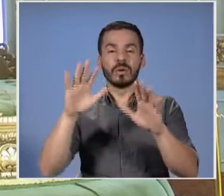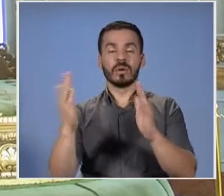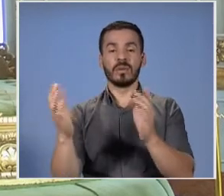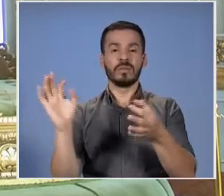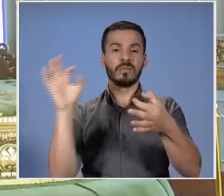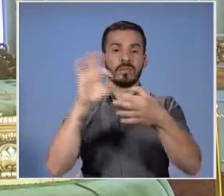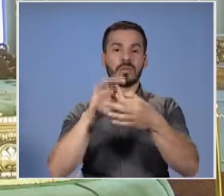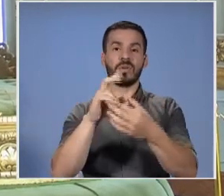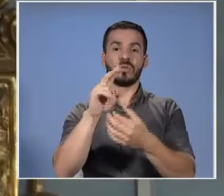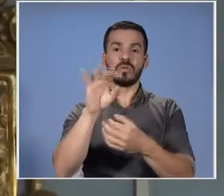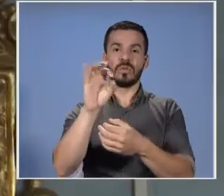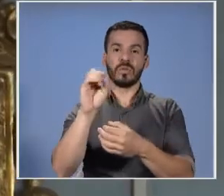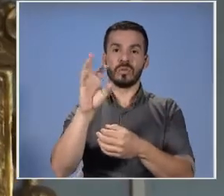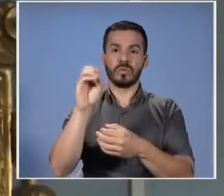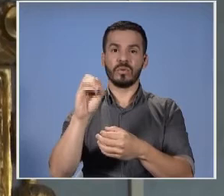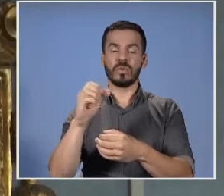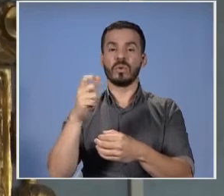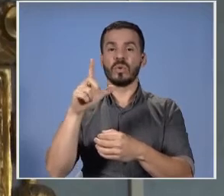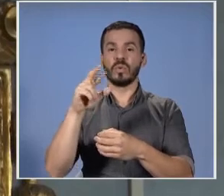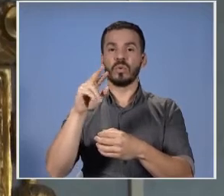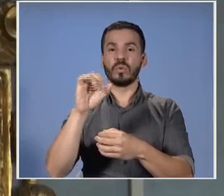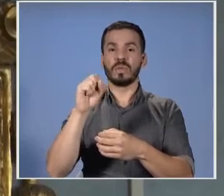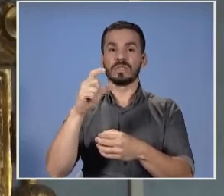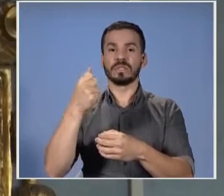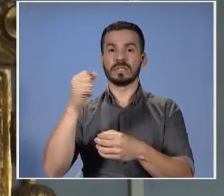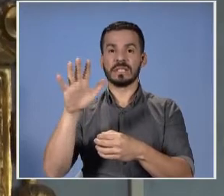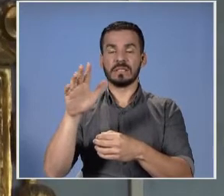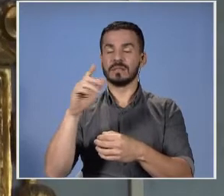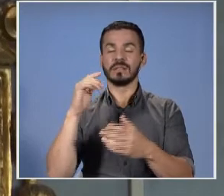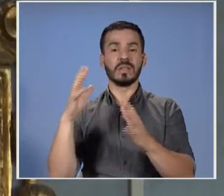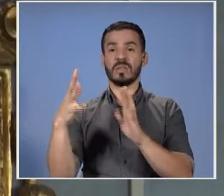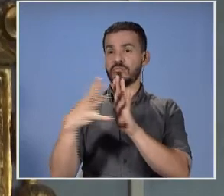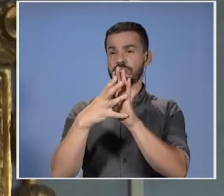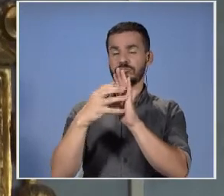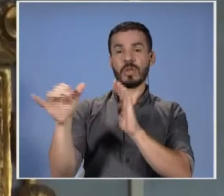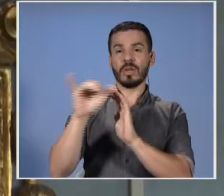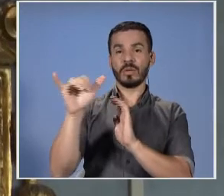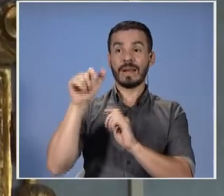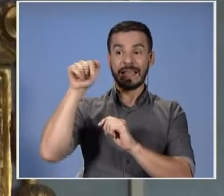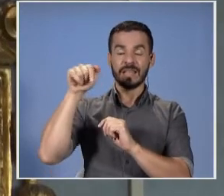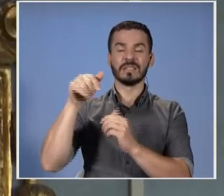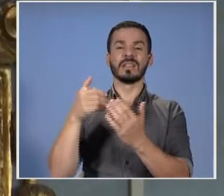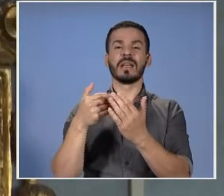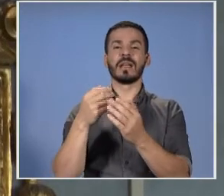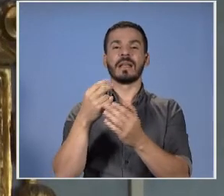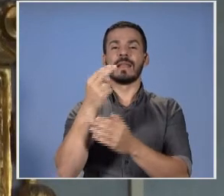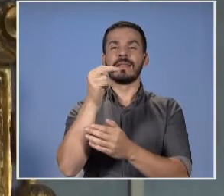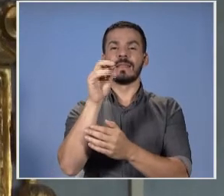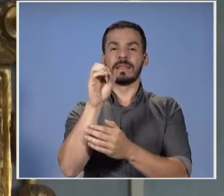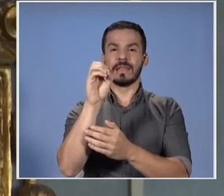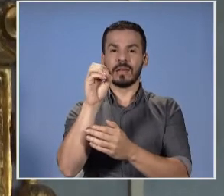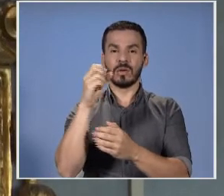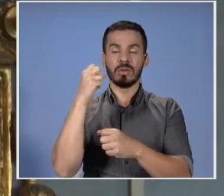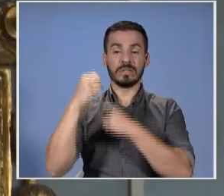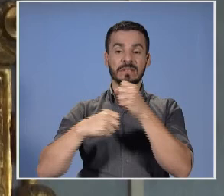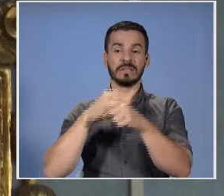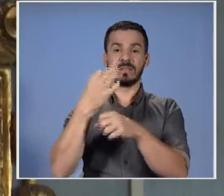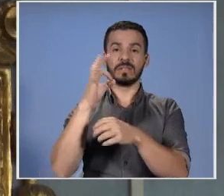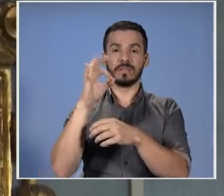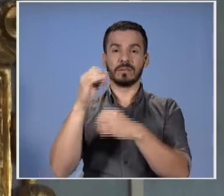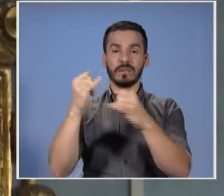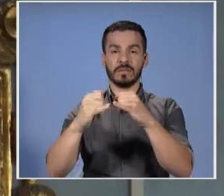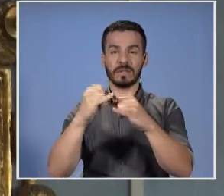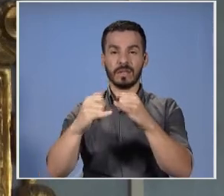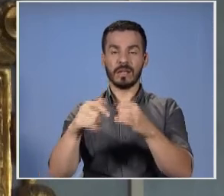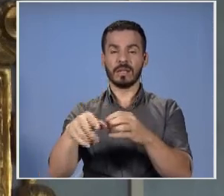el rococó, ¿verdad? De Luis XV, pero no es un estilo igual, porque eso es neo, ¿verdad? Estamos en el siglo XIX a finales, y más bien estamos en